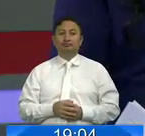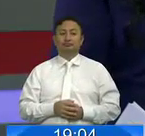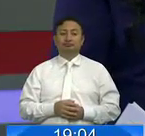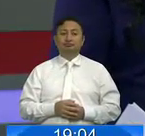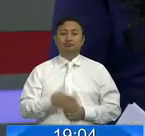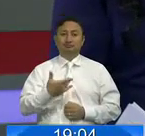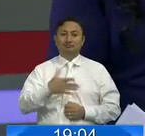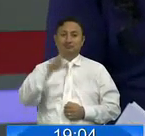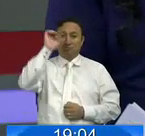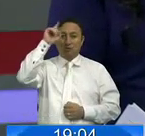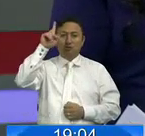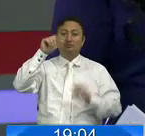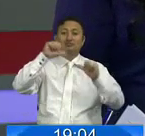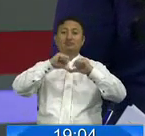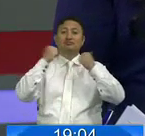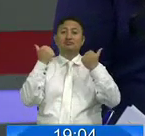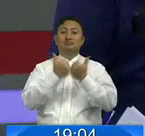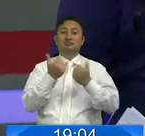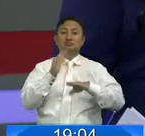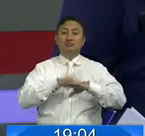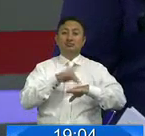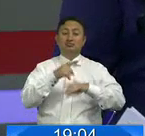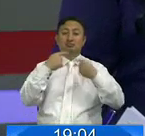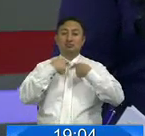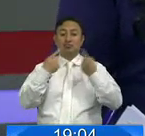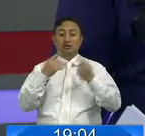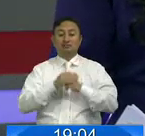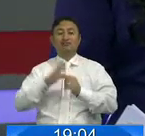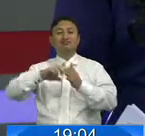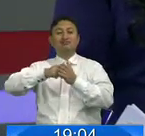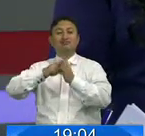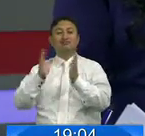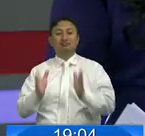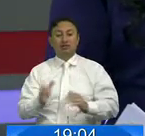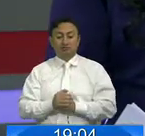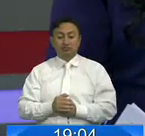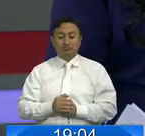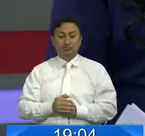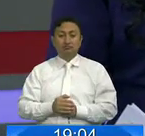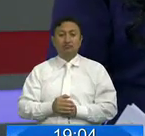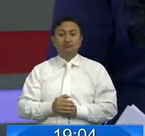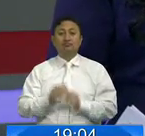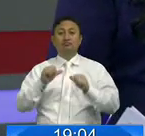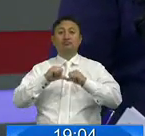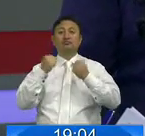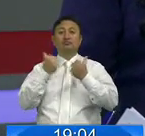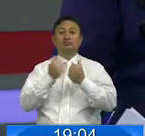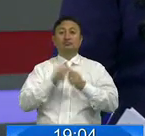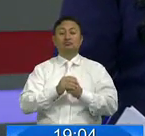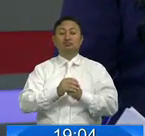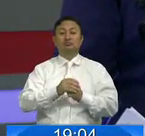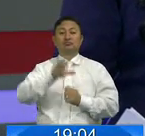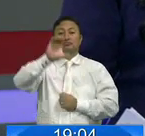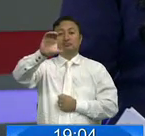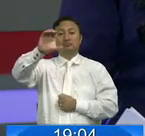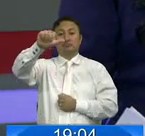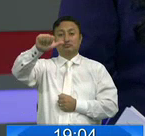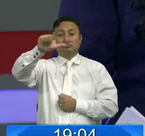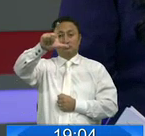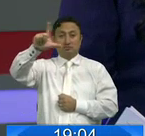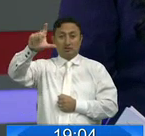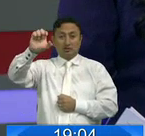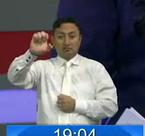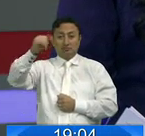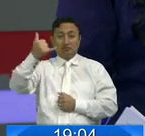registran reacciones en la Asamblea Nacional tras el anuncio de la Contraloría de destituir al legislador correísta Hermui Calle. Este martes se presentó